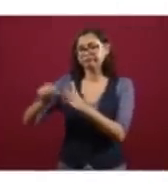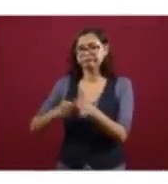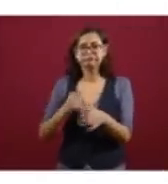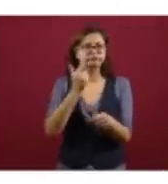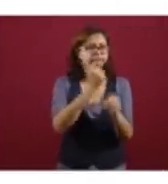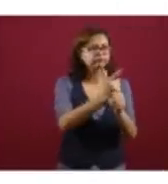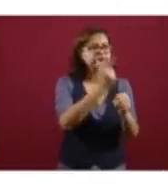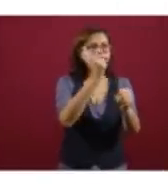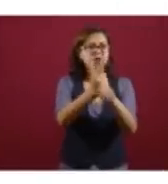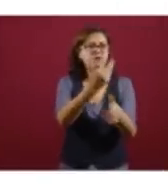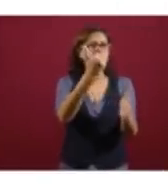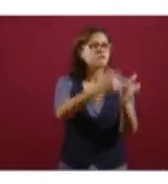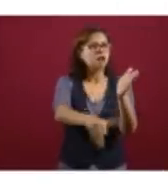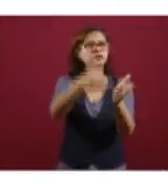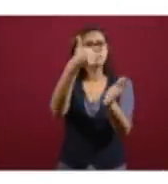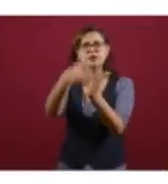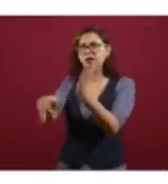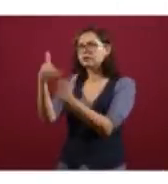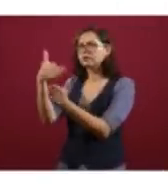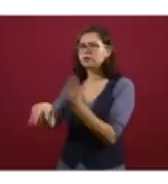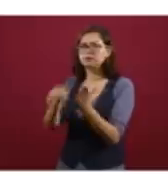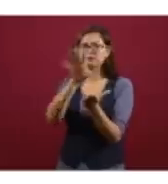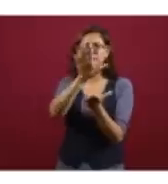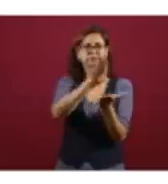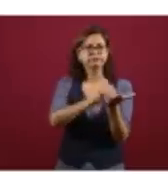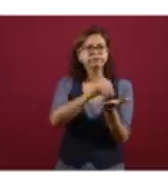por reconstruir, y así